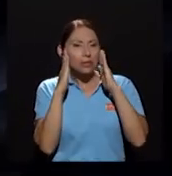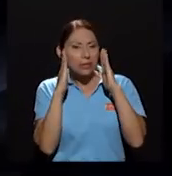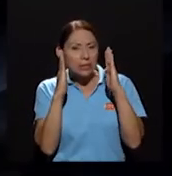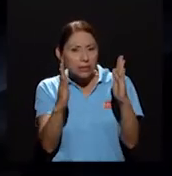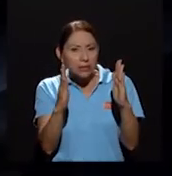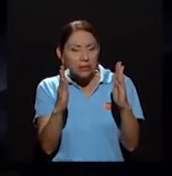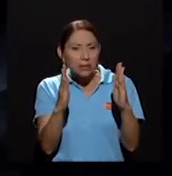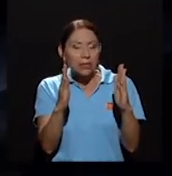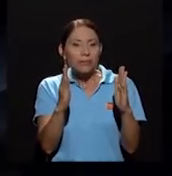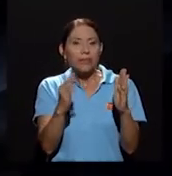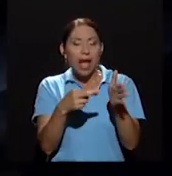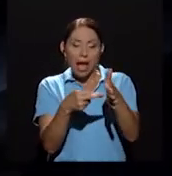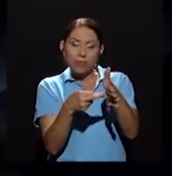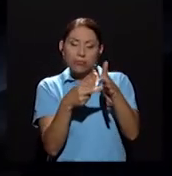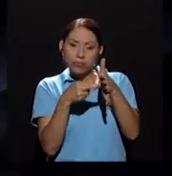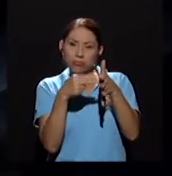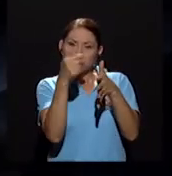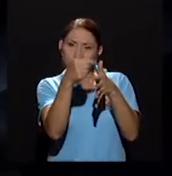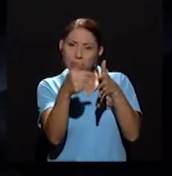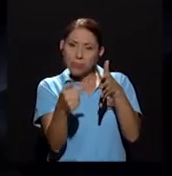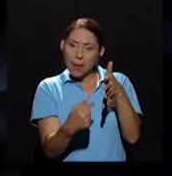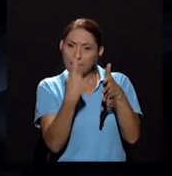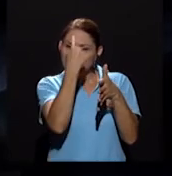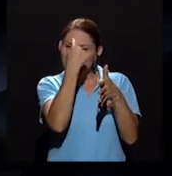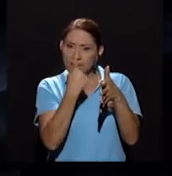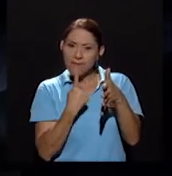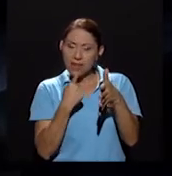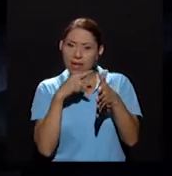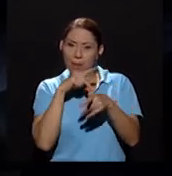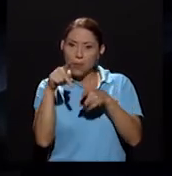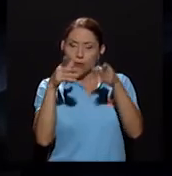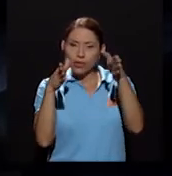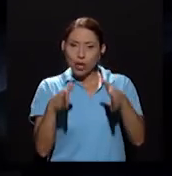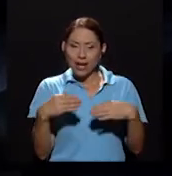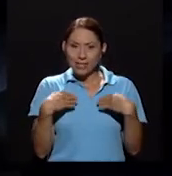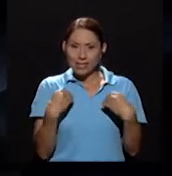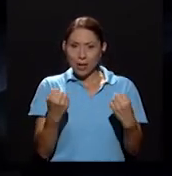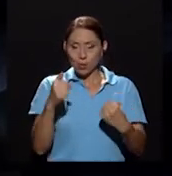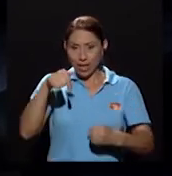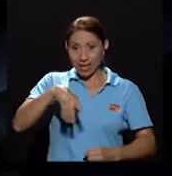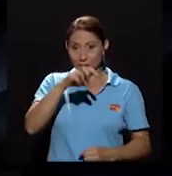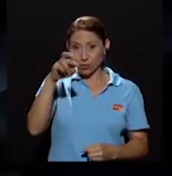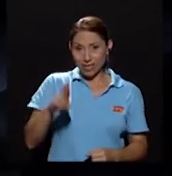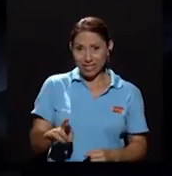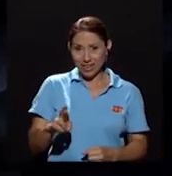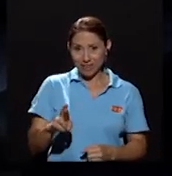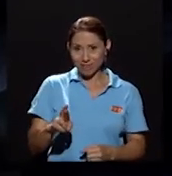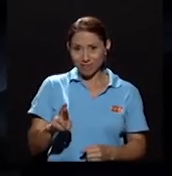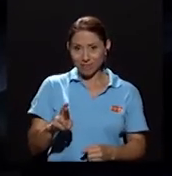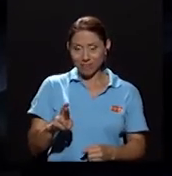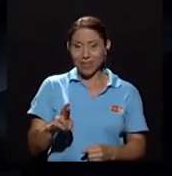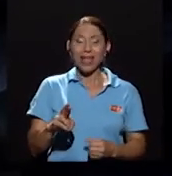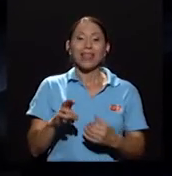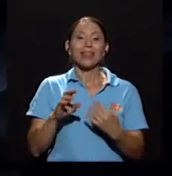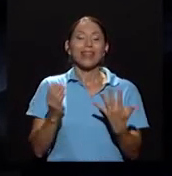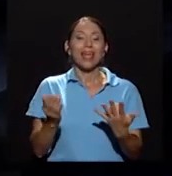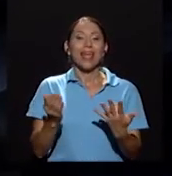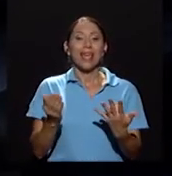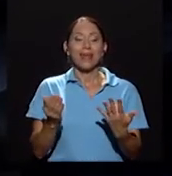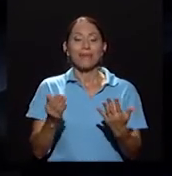el perfil de los profesionales de salud que tenemos aquí en costa rica del equipo básico de atención